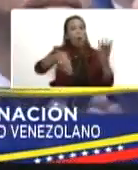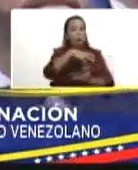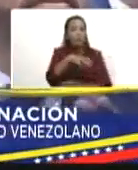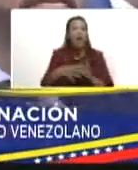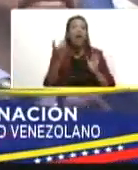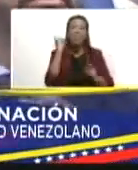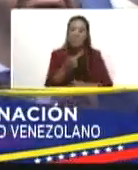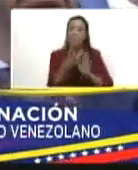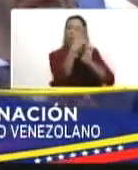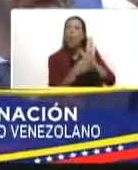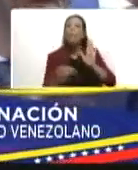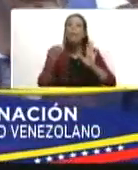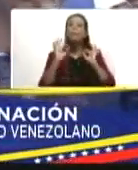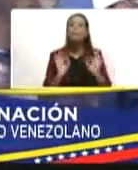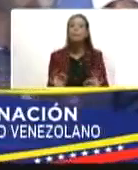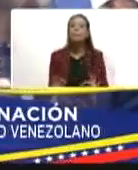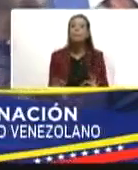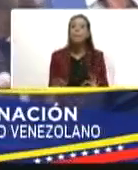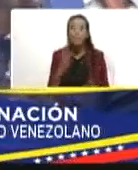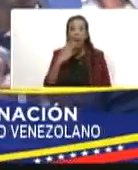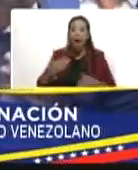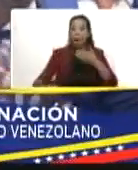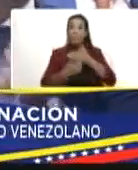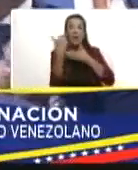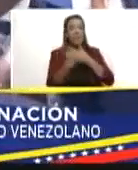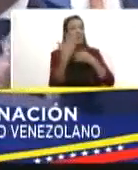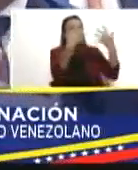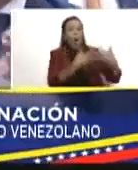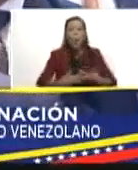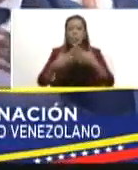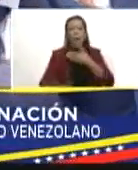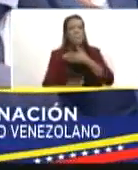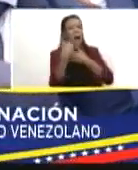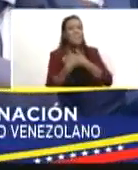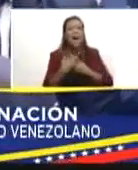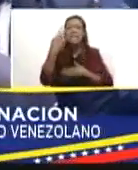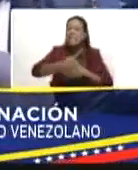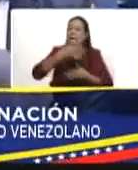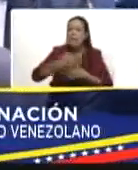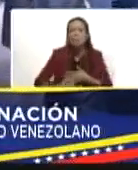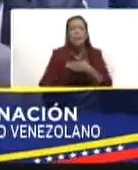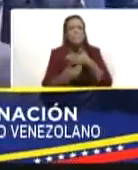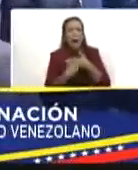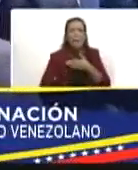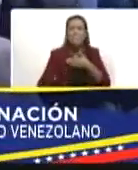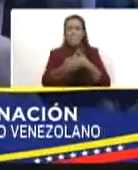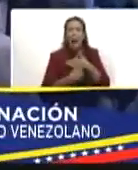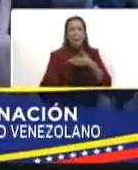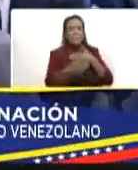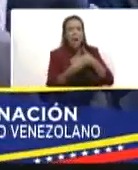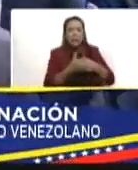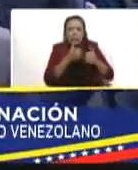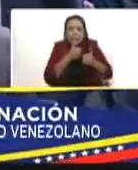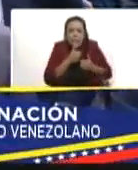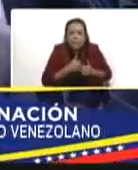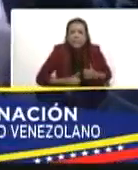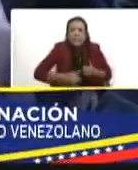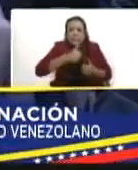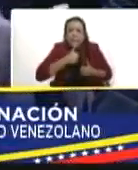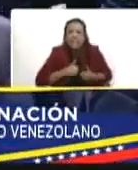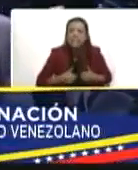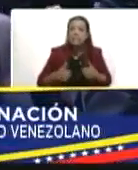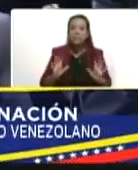sociales y pese al bloqueo criminal al que cada día le imprime más fuerza el Imperio No